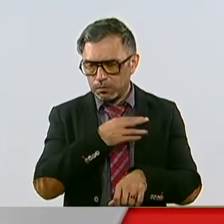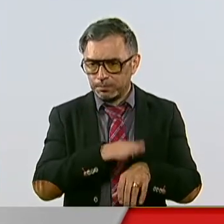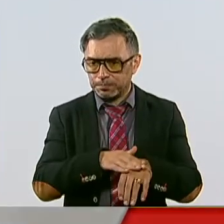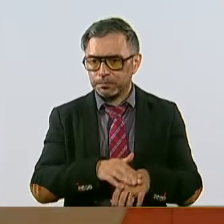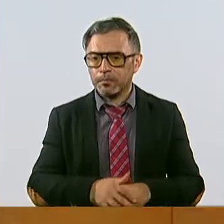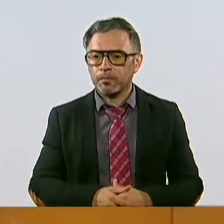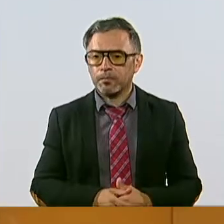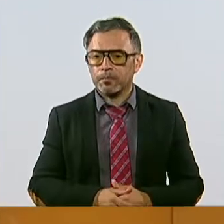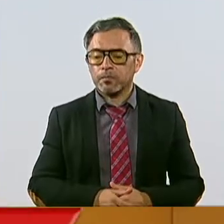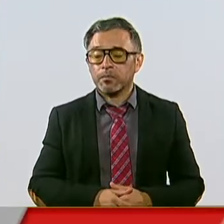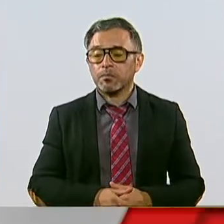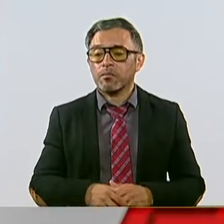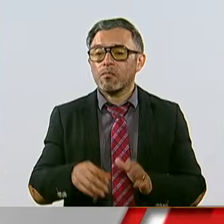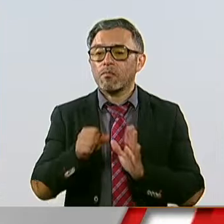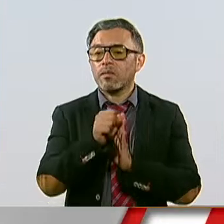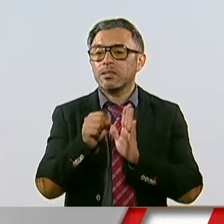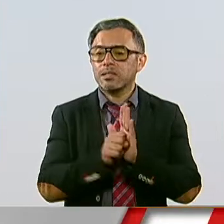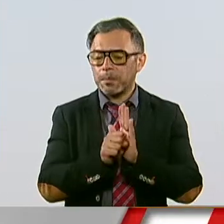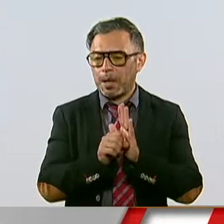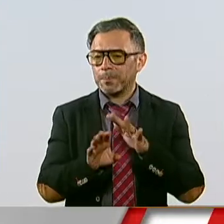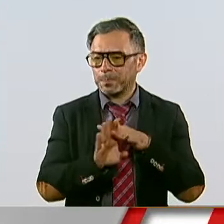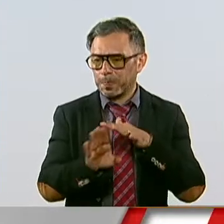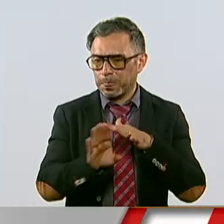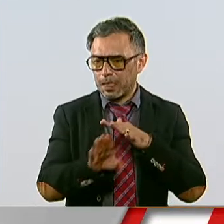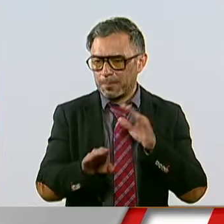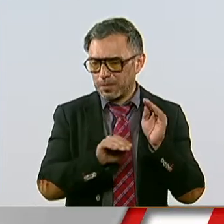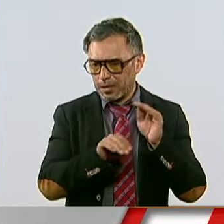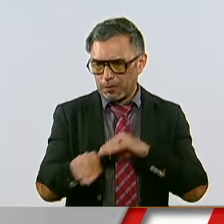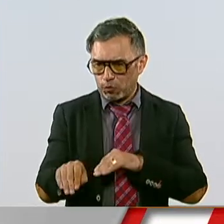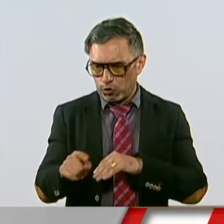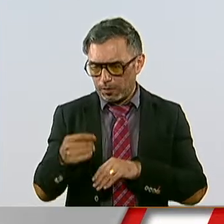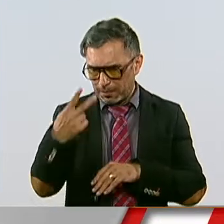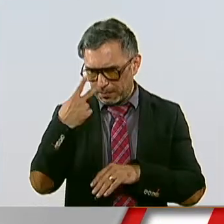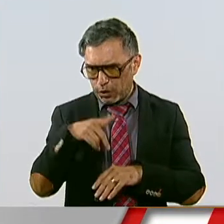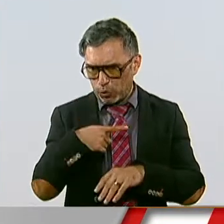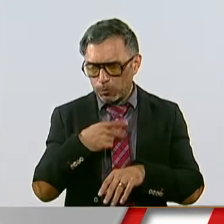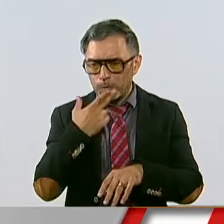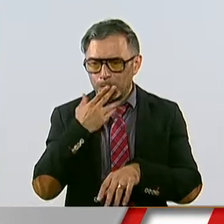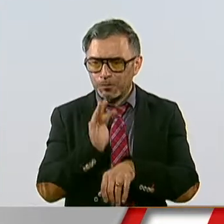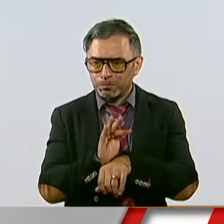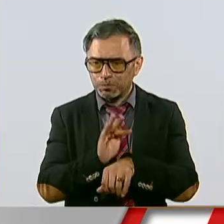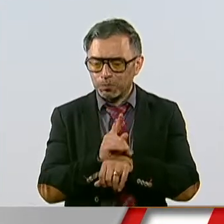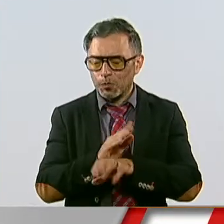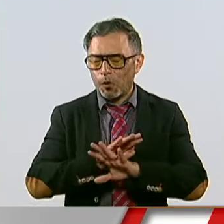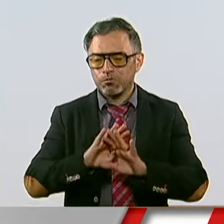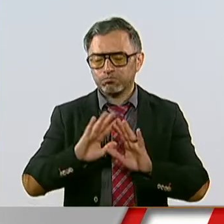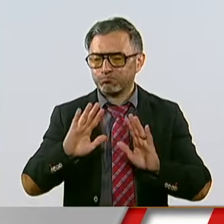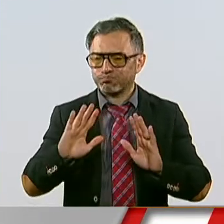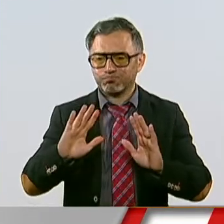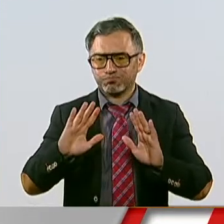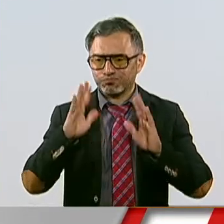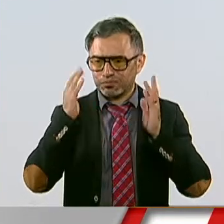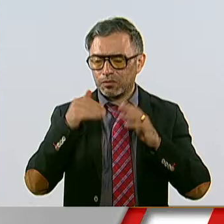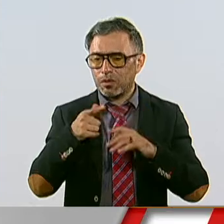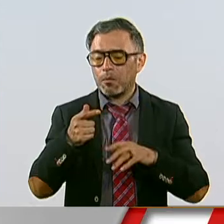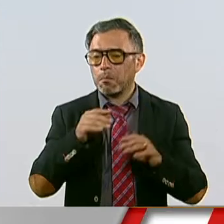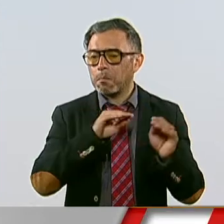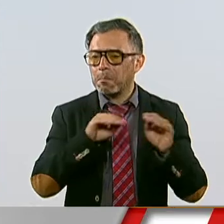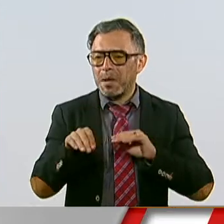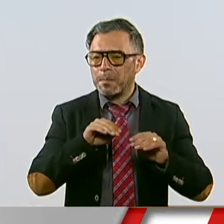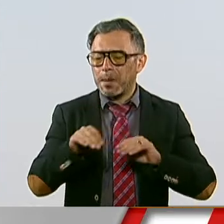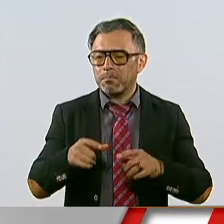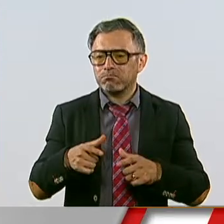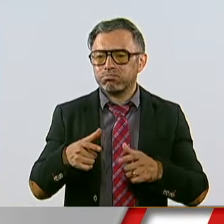el sistema de refugio en México se ha visto rebasado por el enorme crecimiento de la cantidad